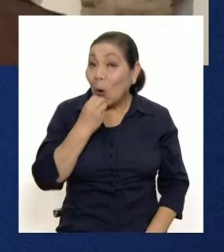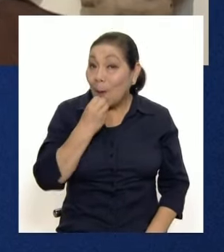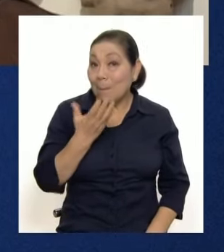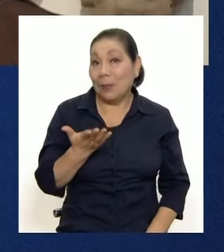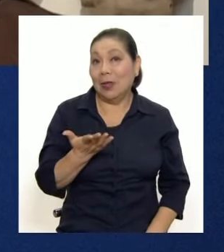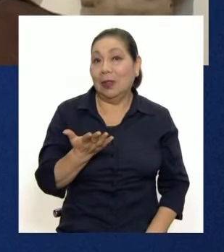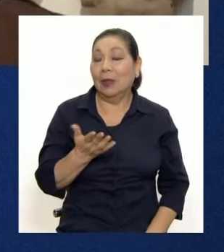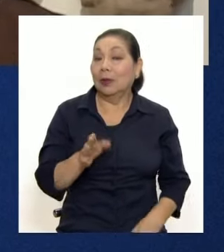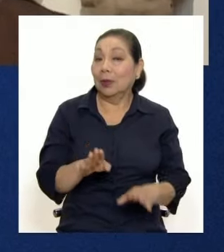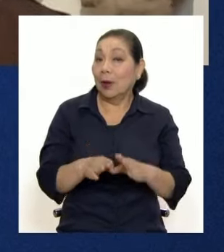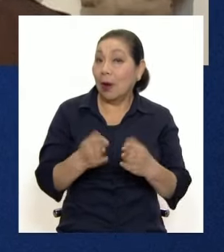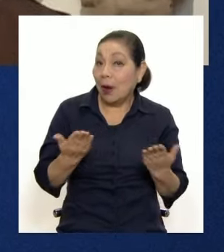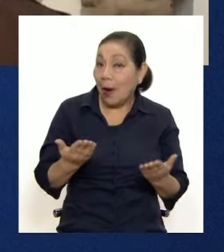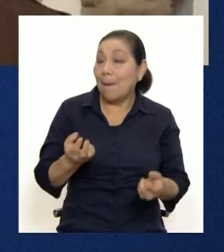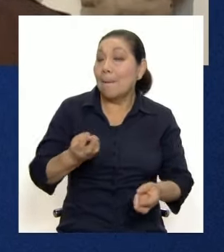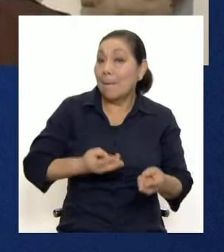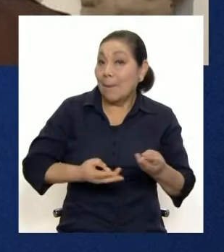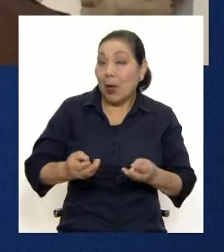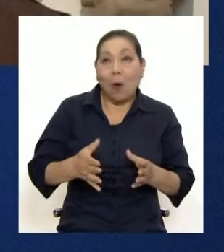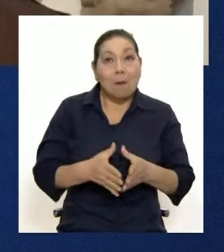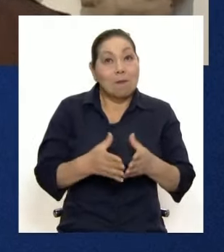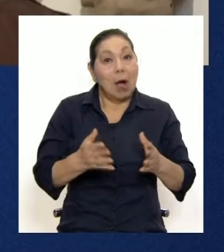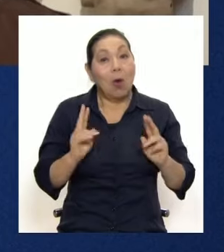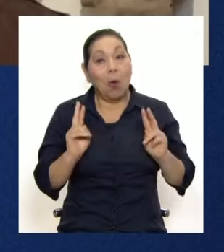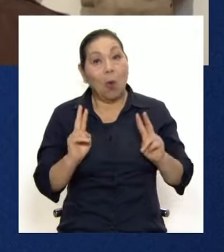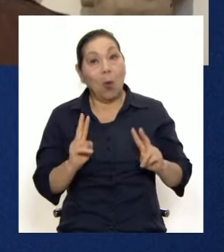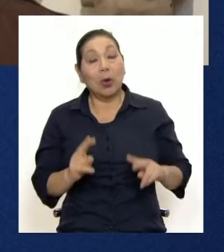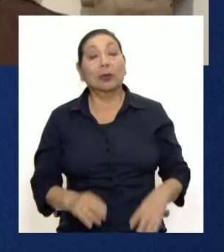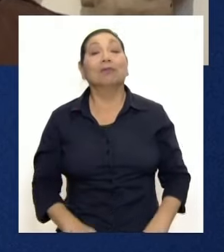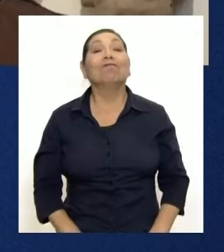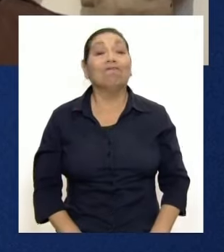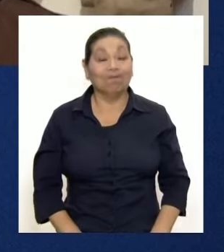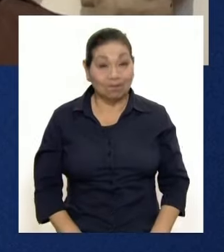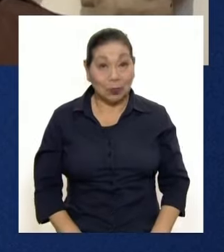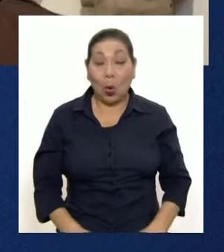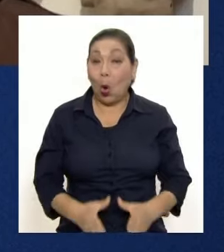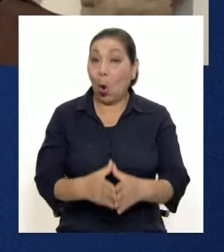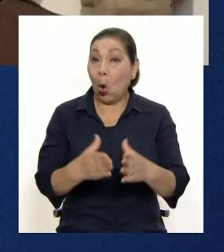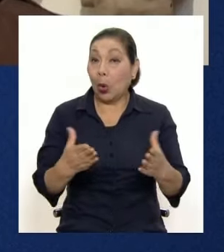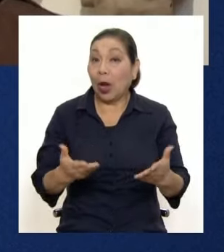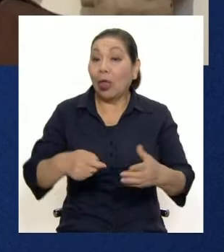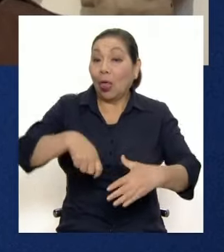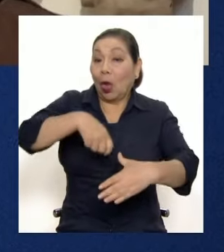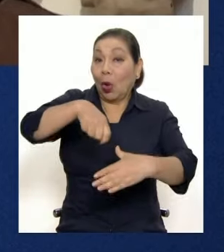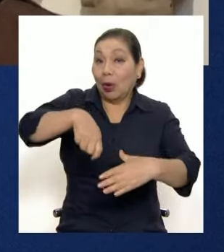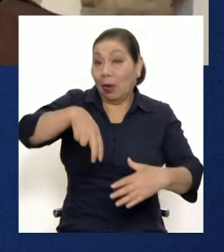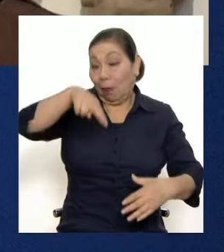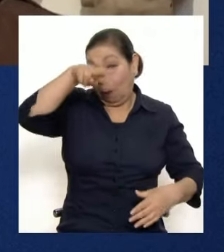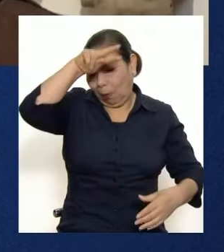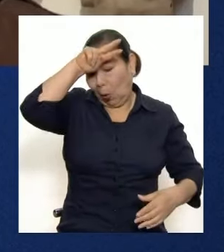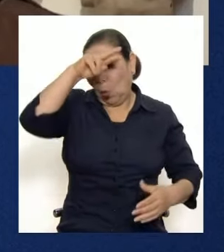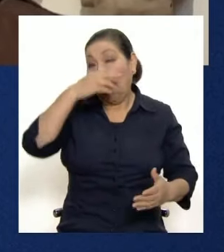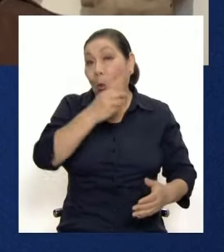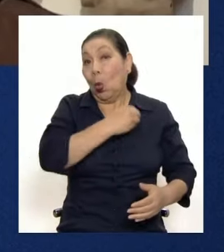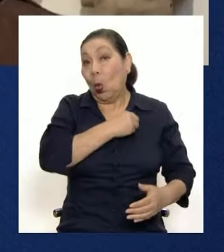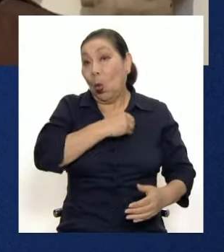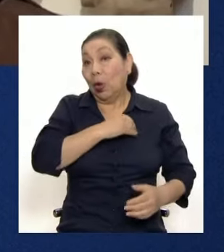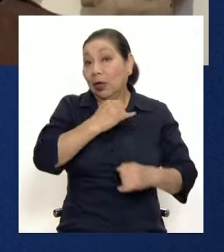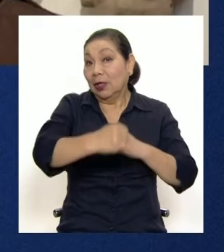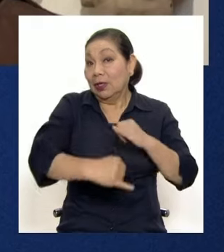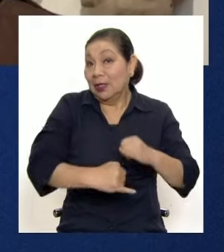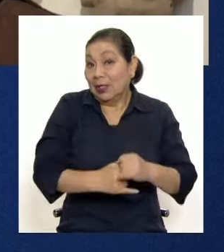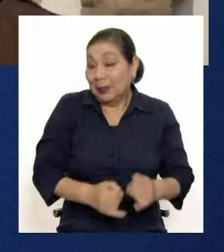nos está abriendo mercados sobre todo un gran prestigio a las grandes cocinas de de reconocidas a nivel